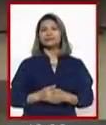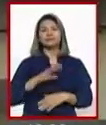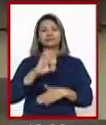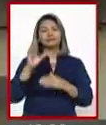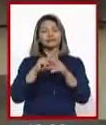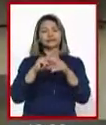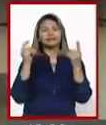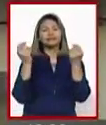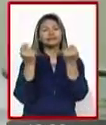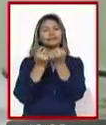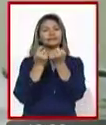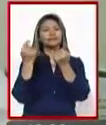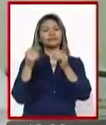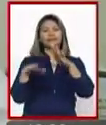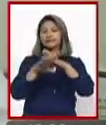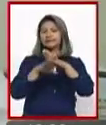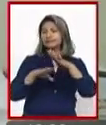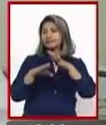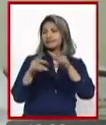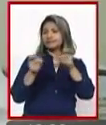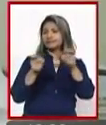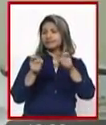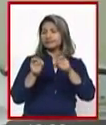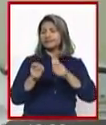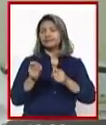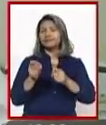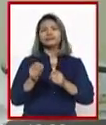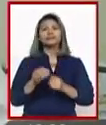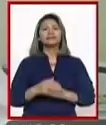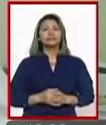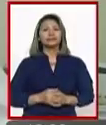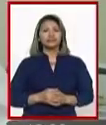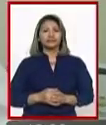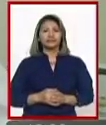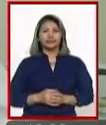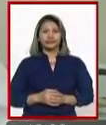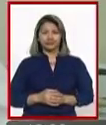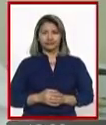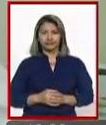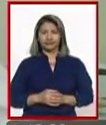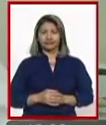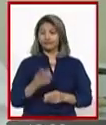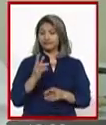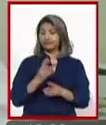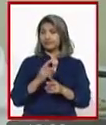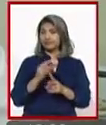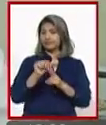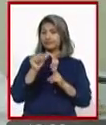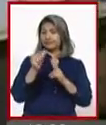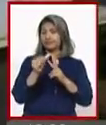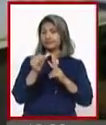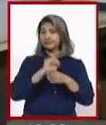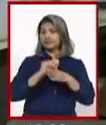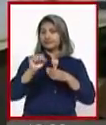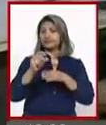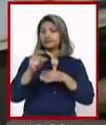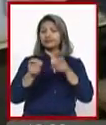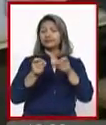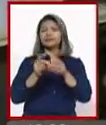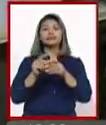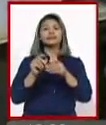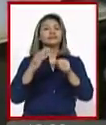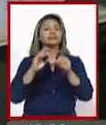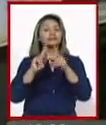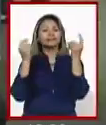la departamental, subdirectores de educaciones, tanto de educación regular, alternativa y superior. La Dirección